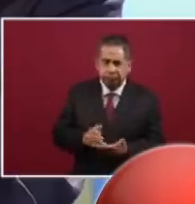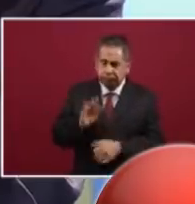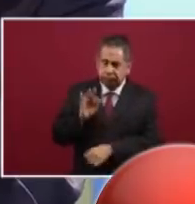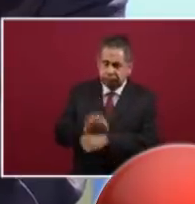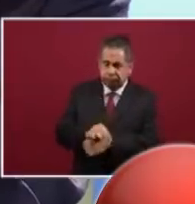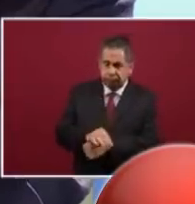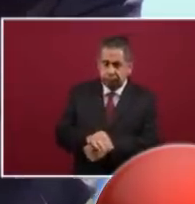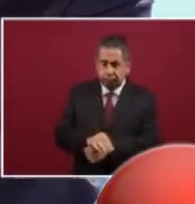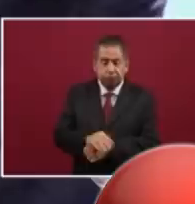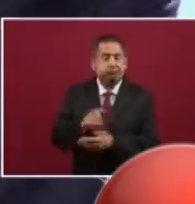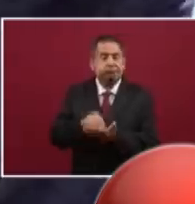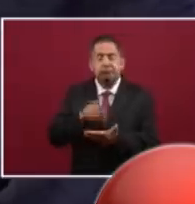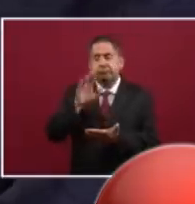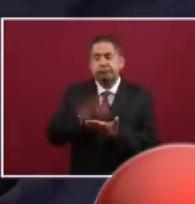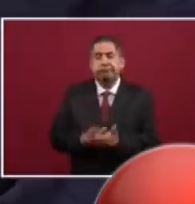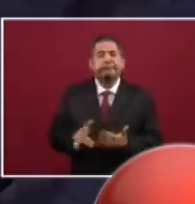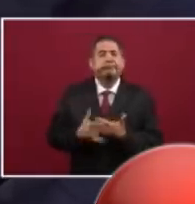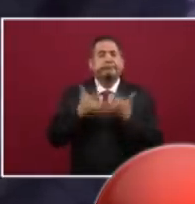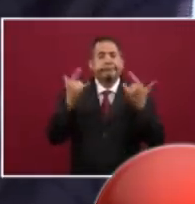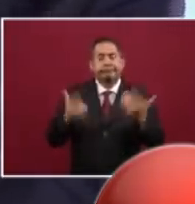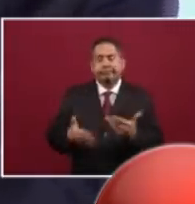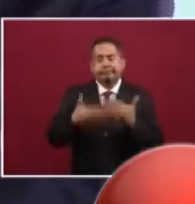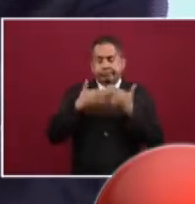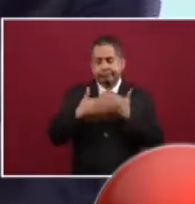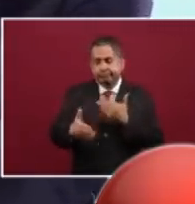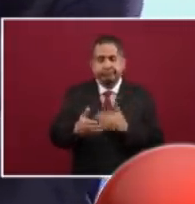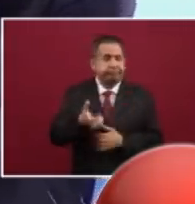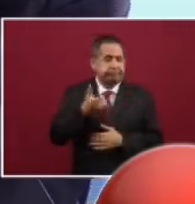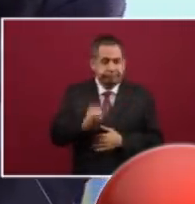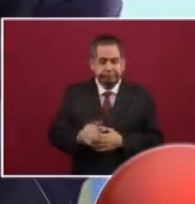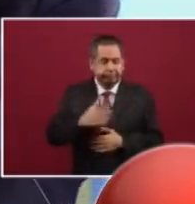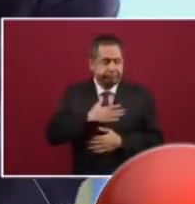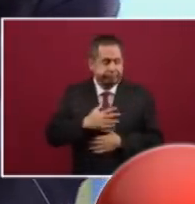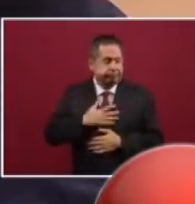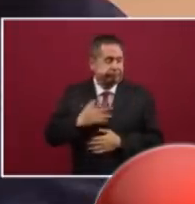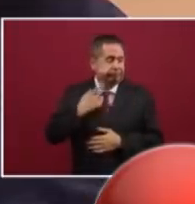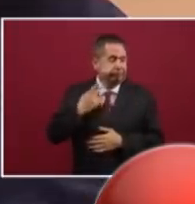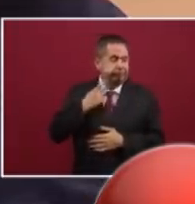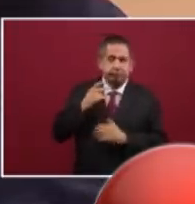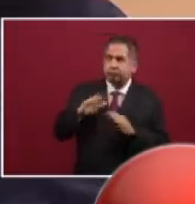hecho histórico como parte de nuestra política exterior.